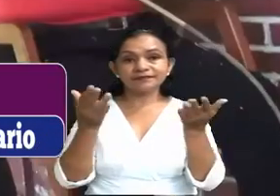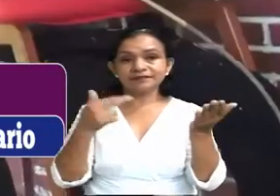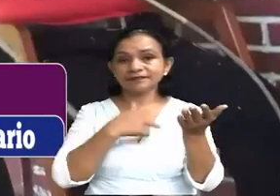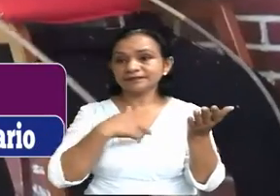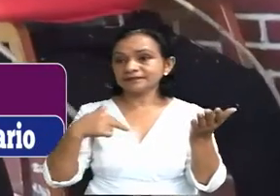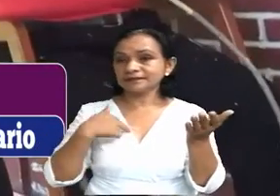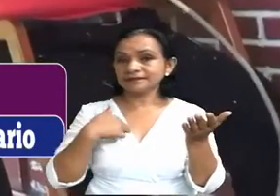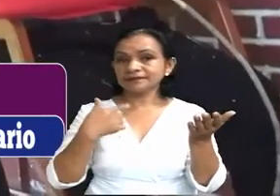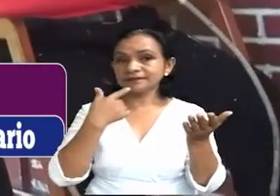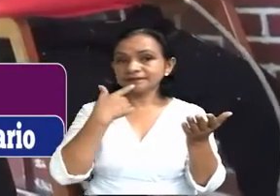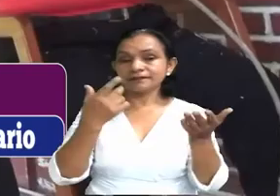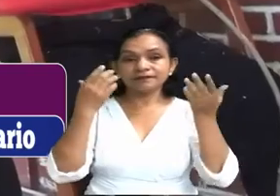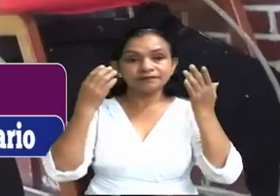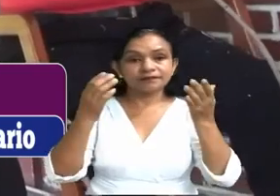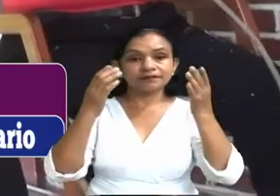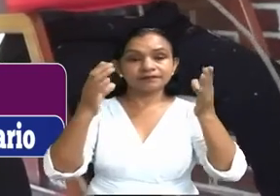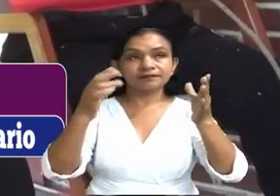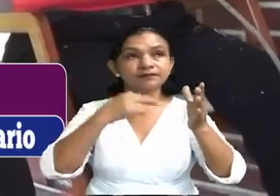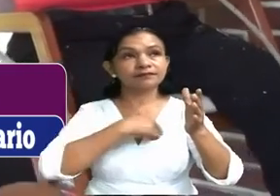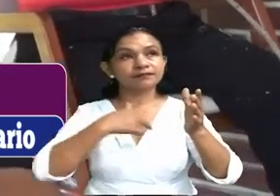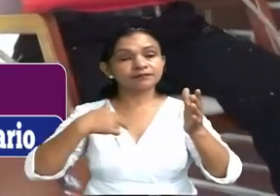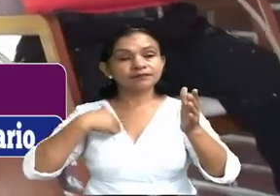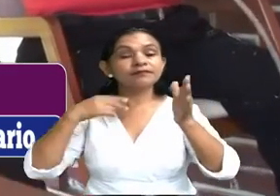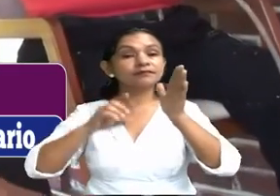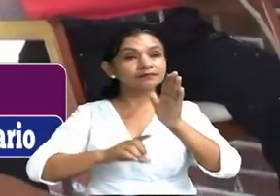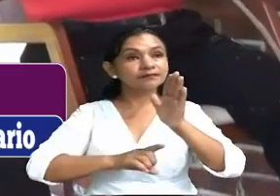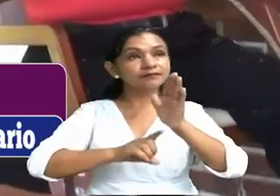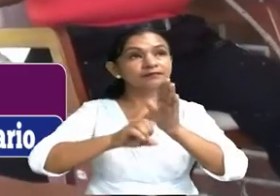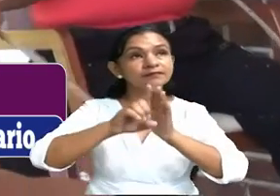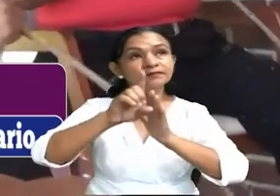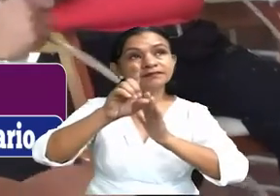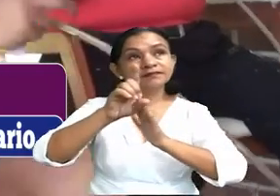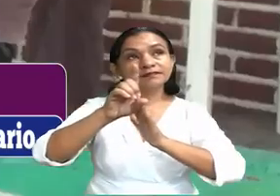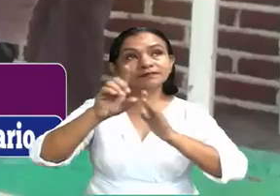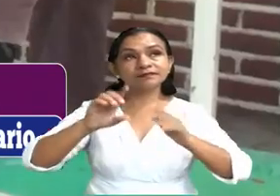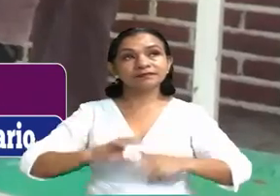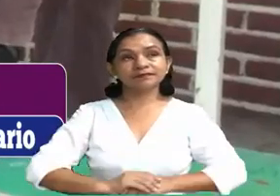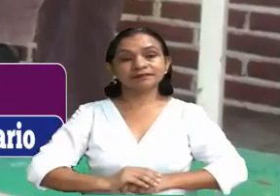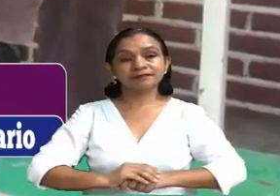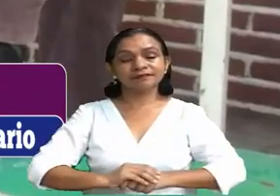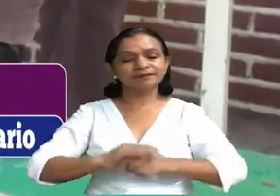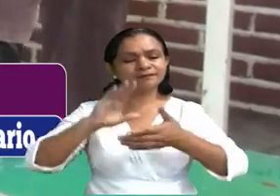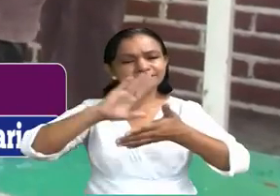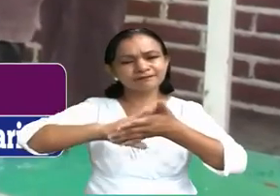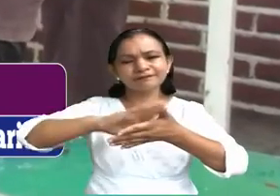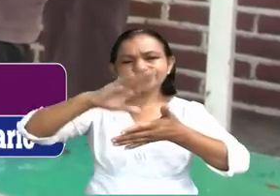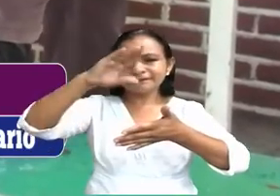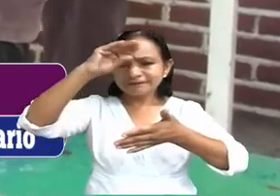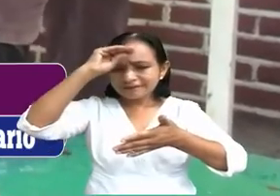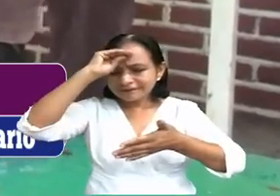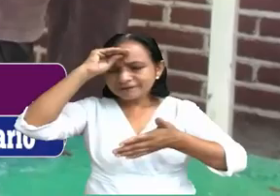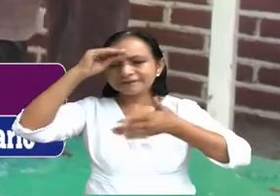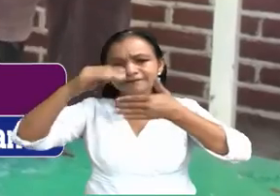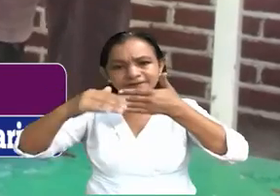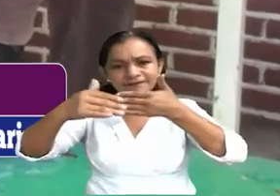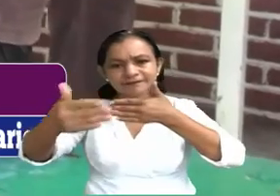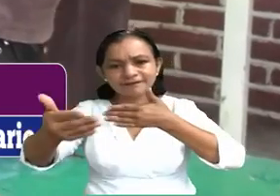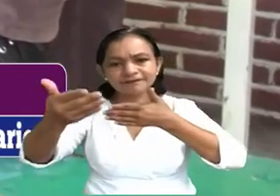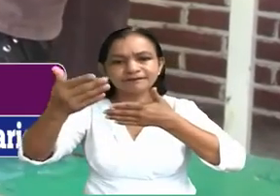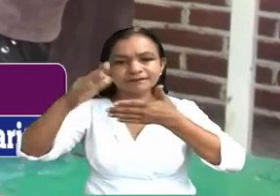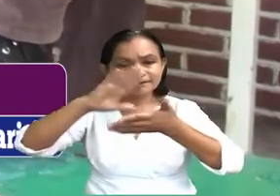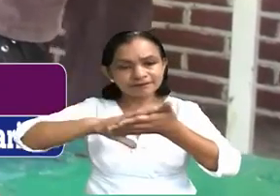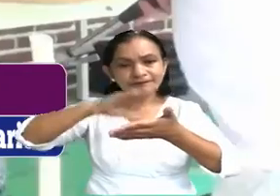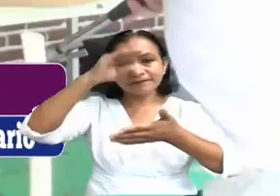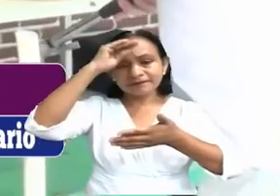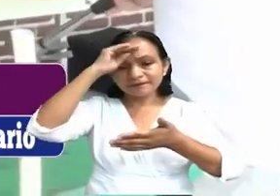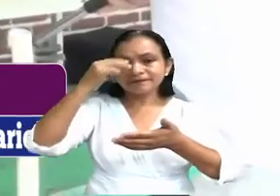duda alguna son capacidades que se van desarrollando dentro de ese aprender e ir y venir. Quisiera